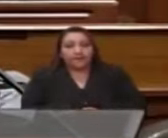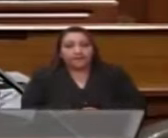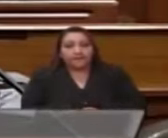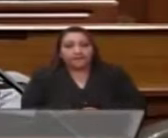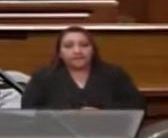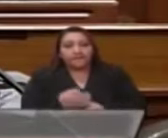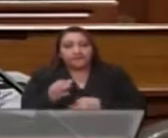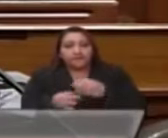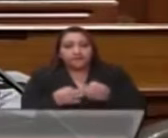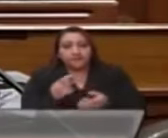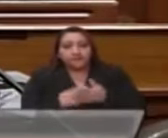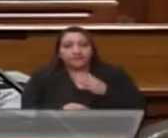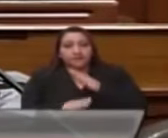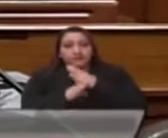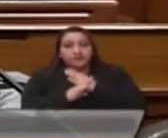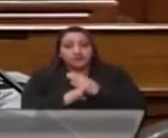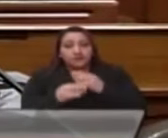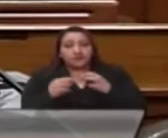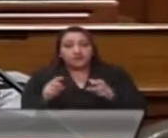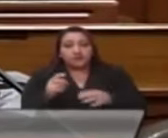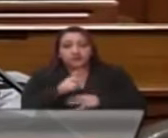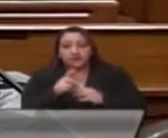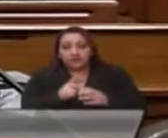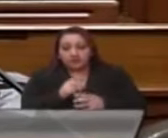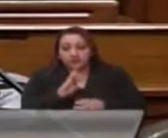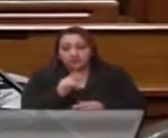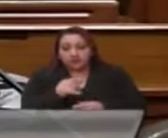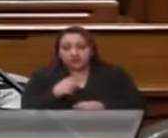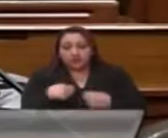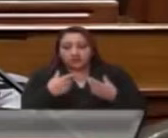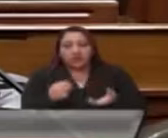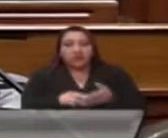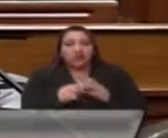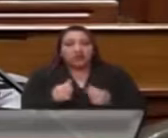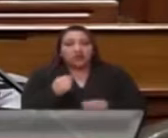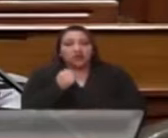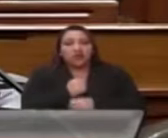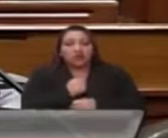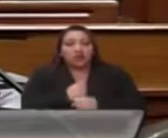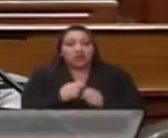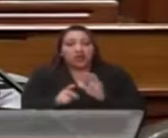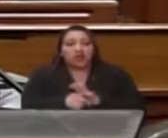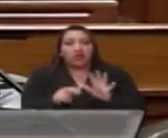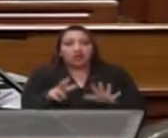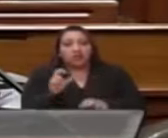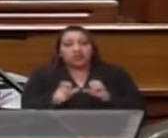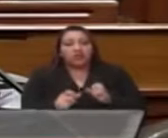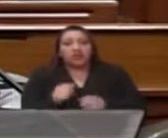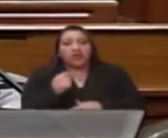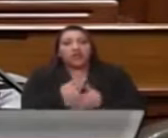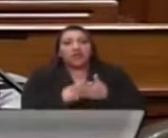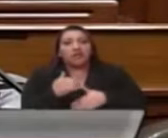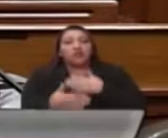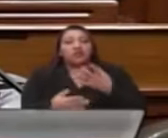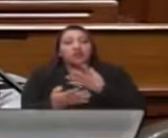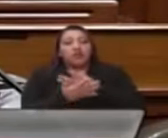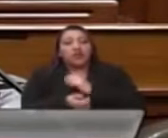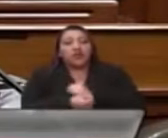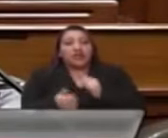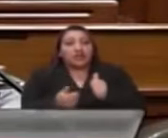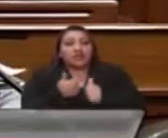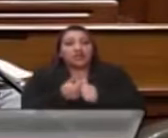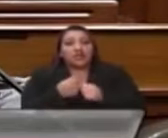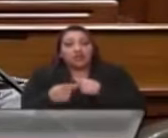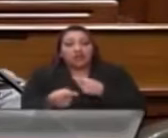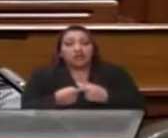debo precisar que la Defensa Pública Distrital de Bagua brinda actualmente patrocinio legal a 8 personas y que el proceso penal que se le sigue